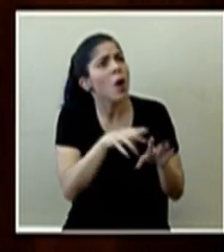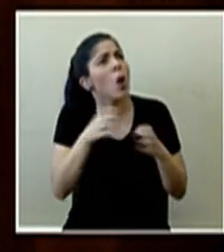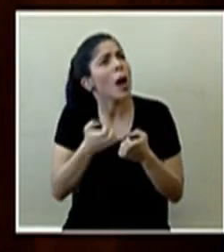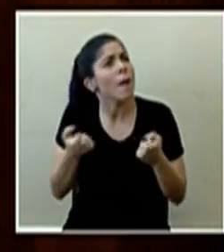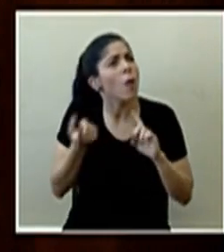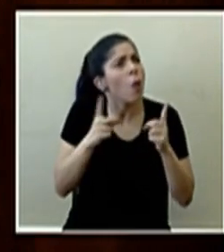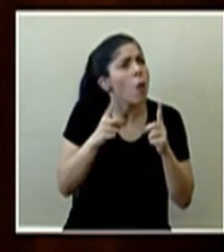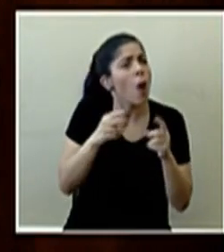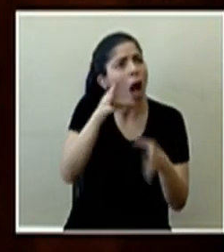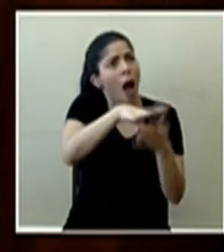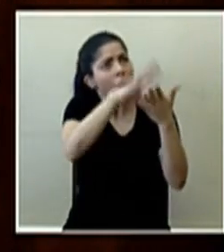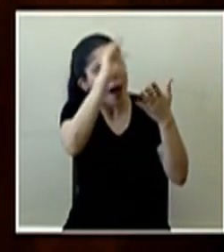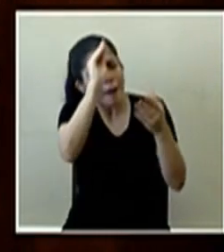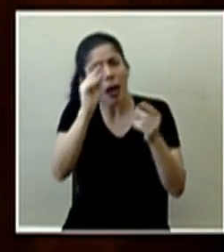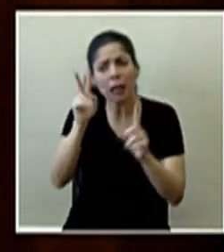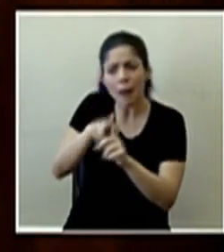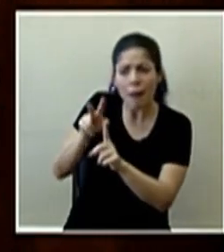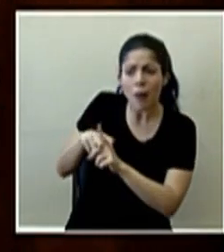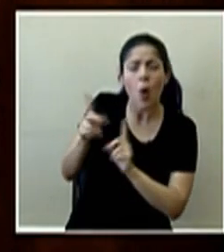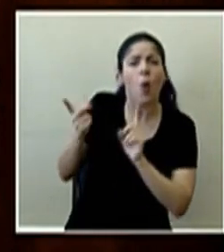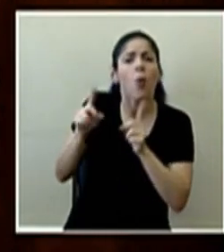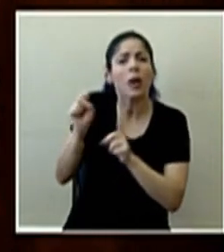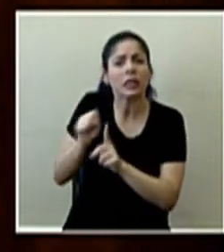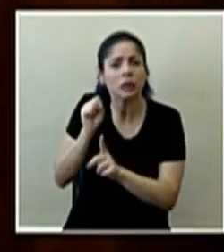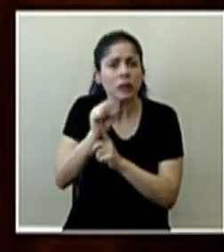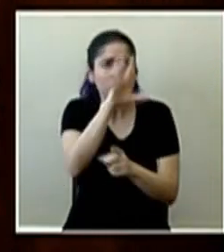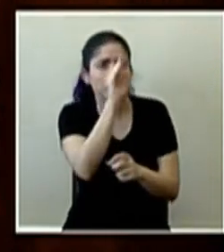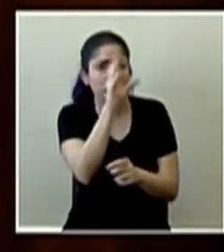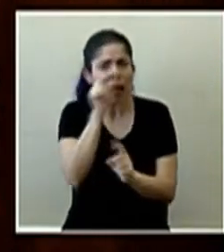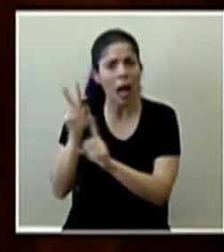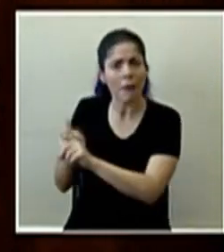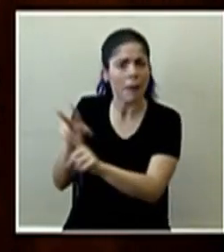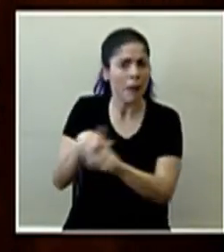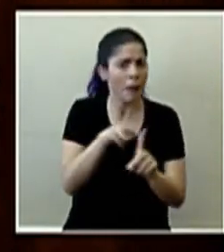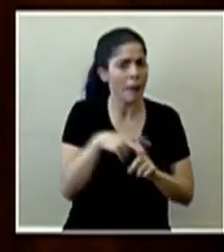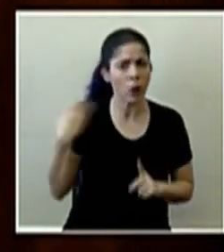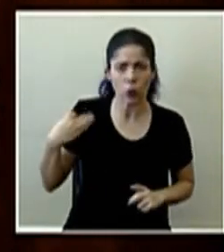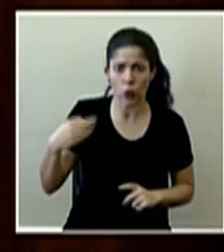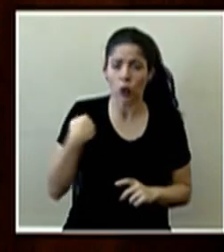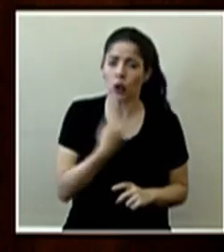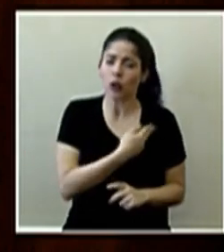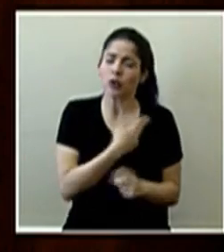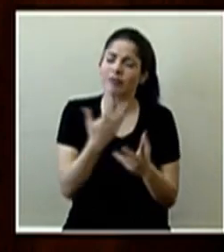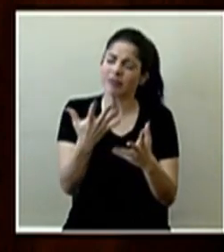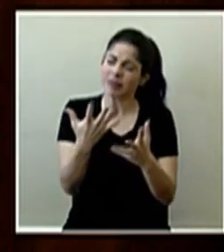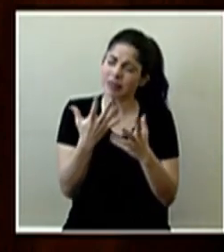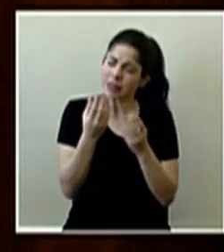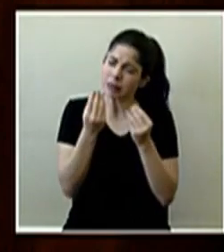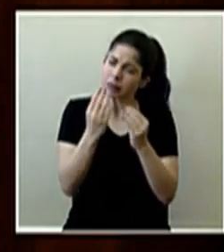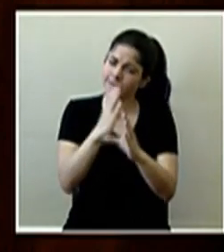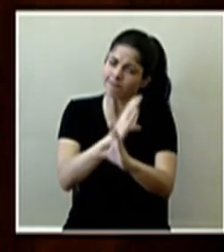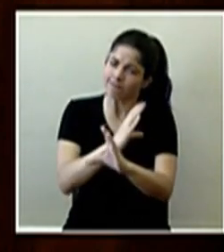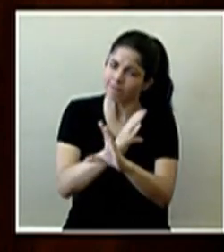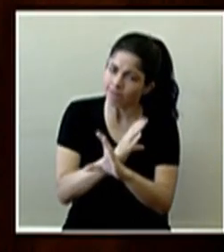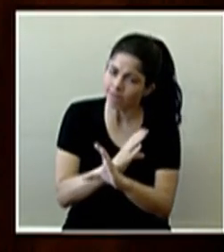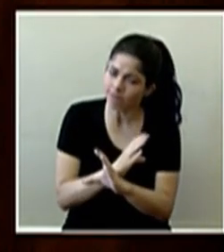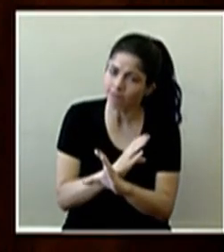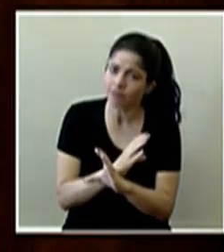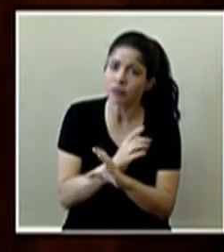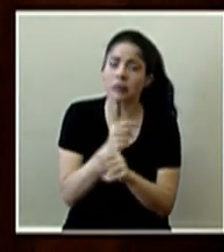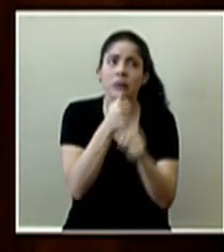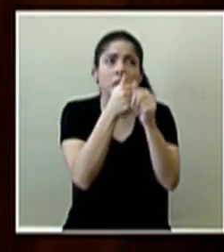equipo de protección personal, en qué situaciones, y queremos ser muy cautos en